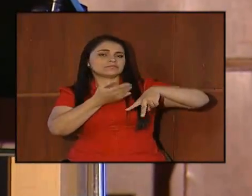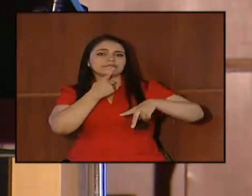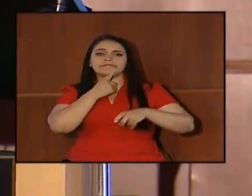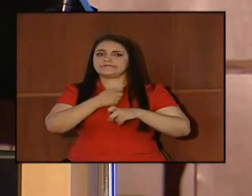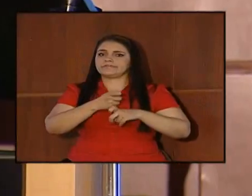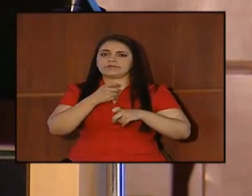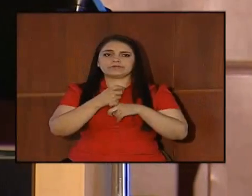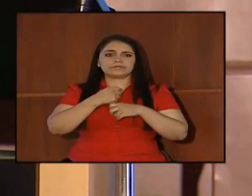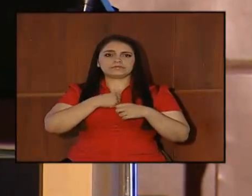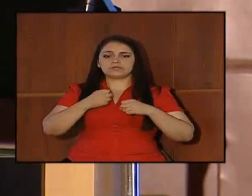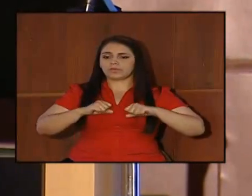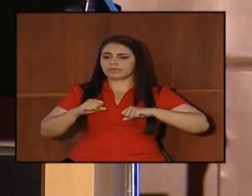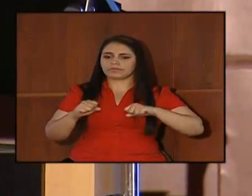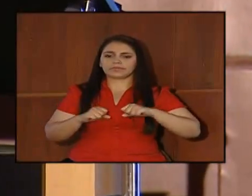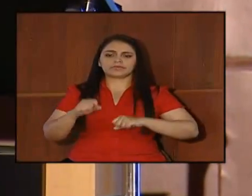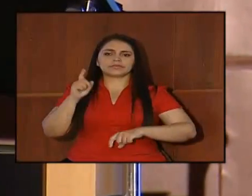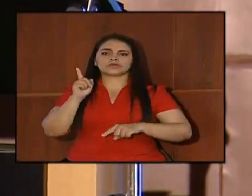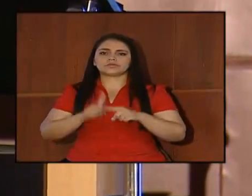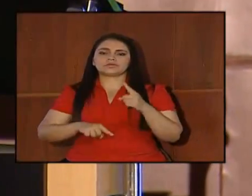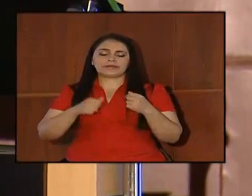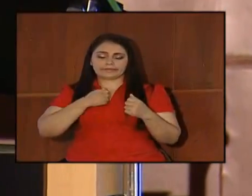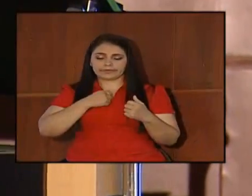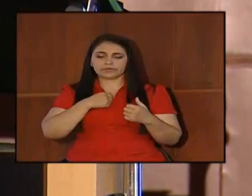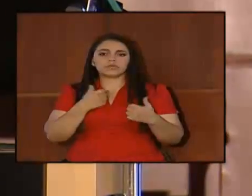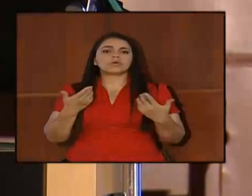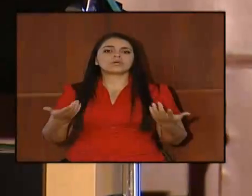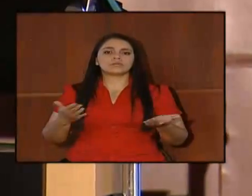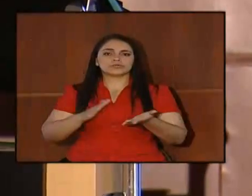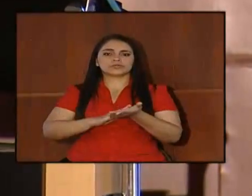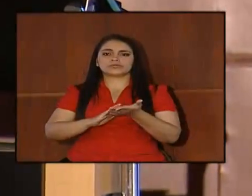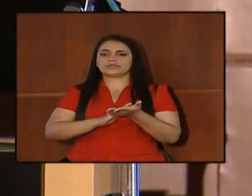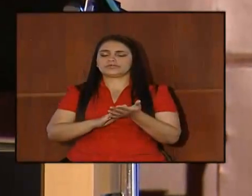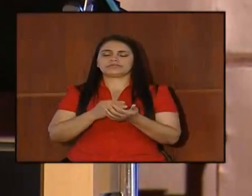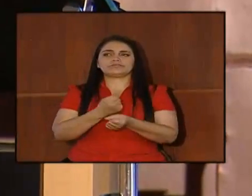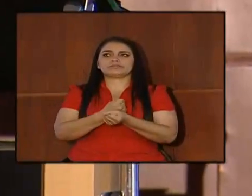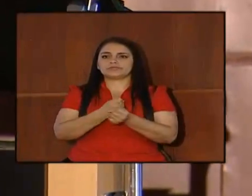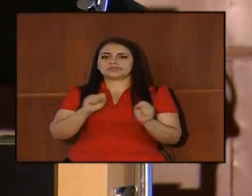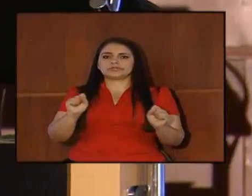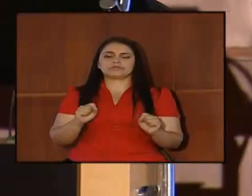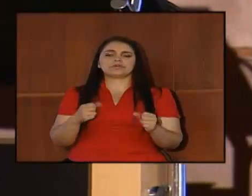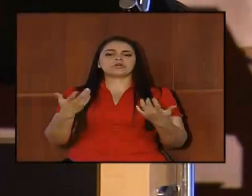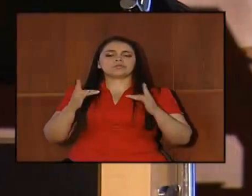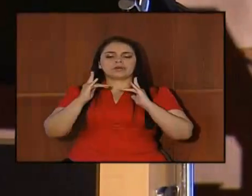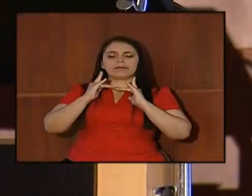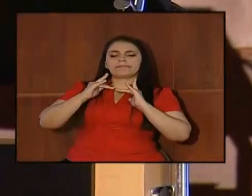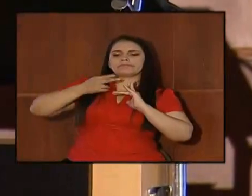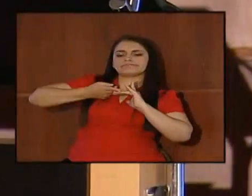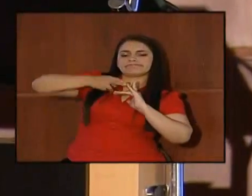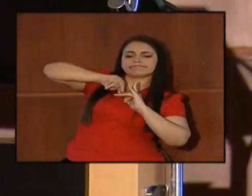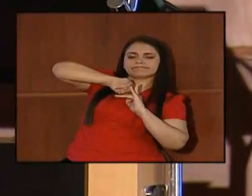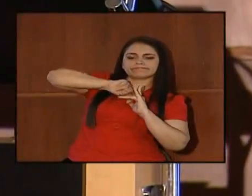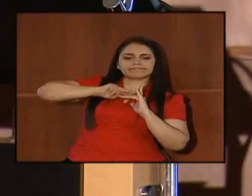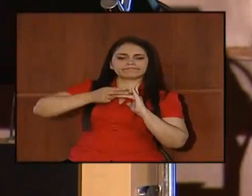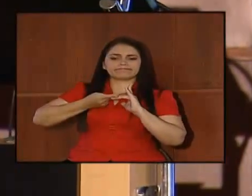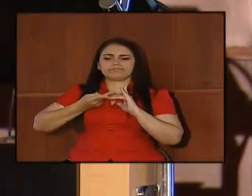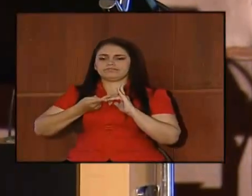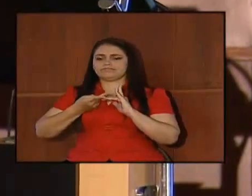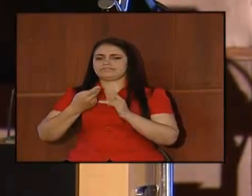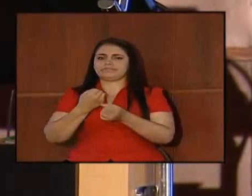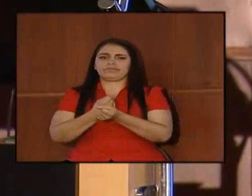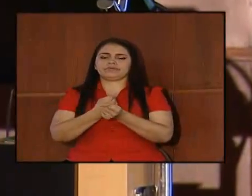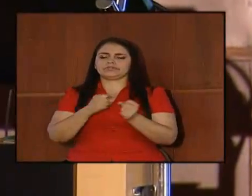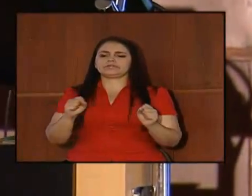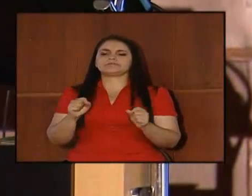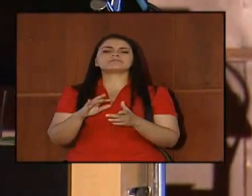más de dificultad para él mismo poderse manejar en cama. Entonces, estas son algunas de las enfermedades